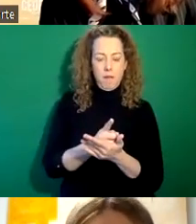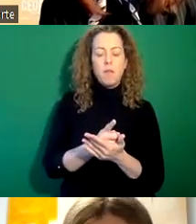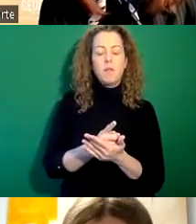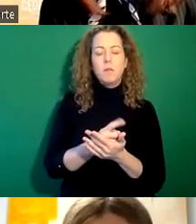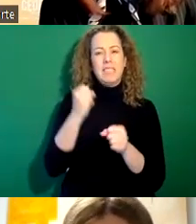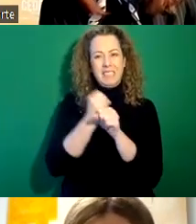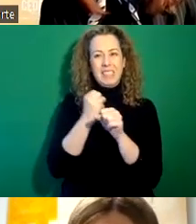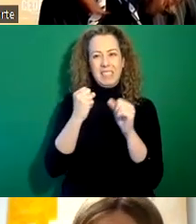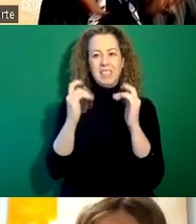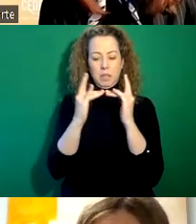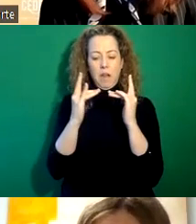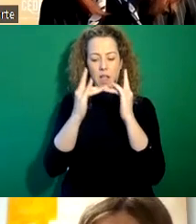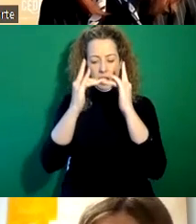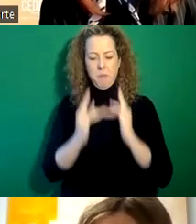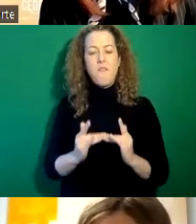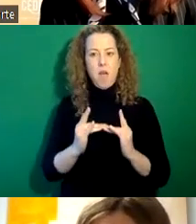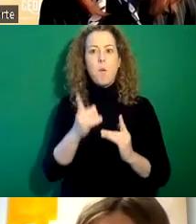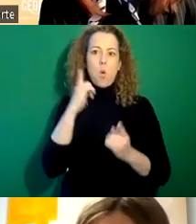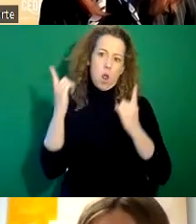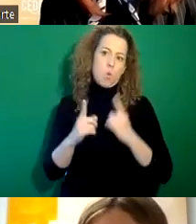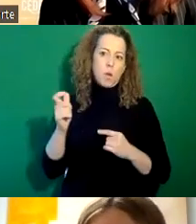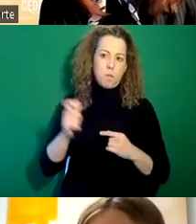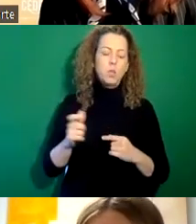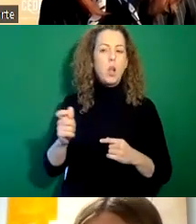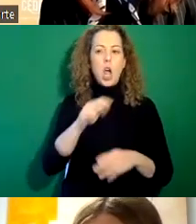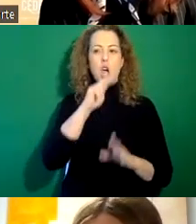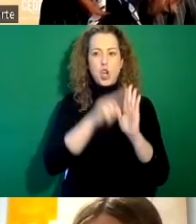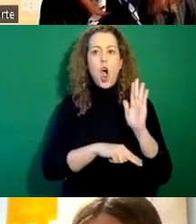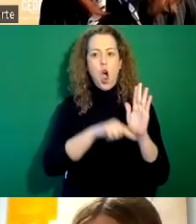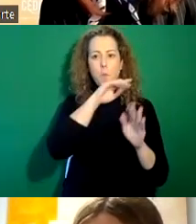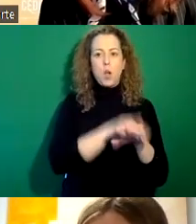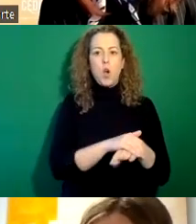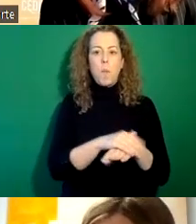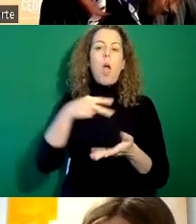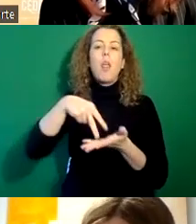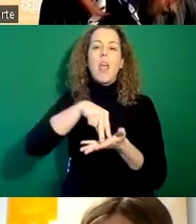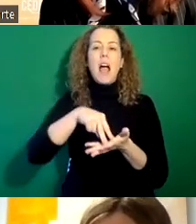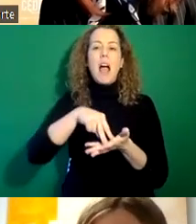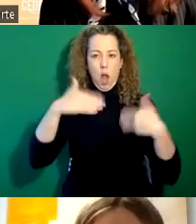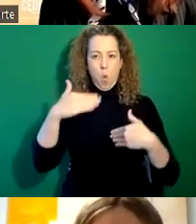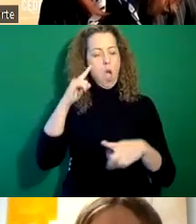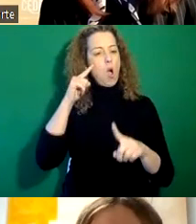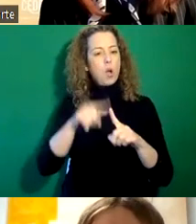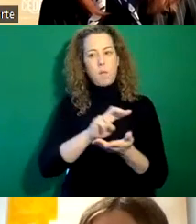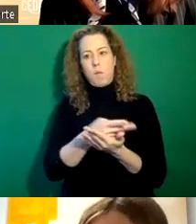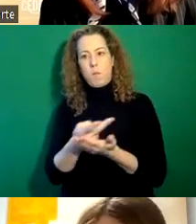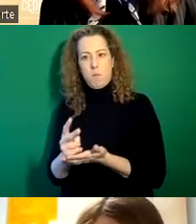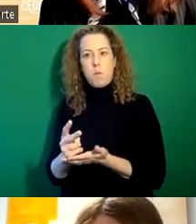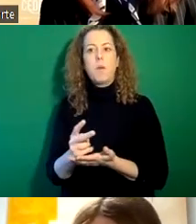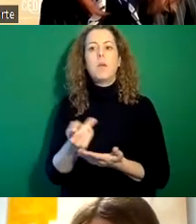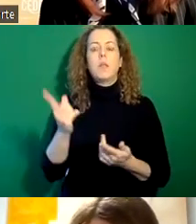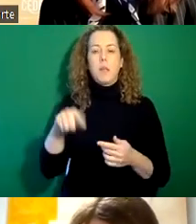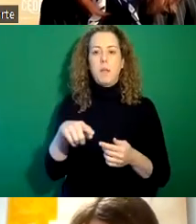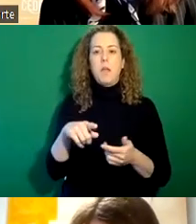bajas, pero en aquellos residentes efectivamente cumpliendo con la norma que ya no deambulan para que roden al suelo. Se cambian